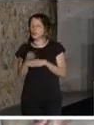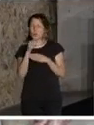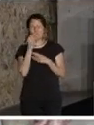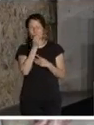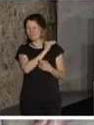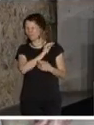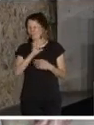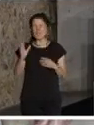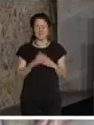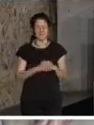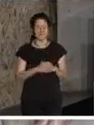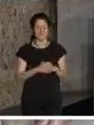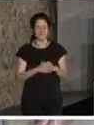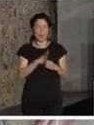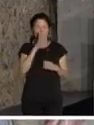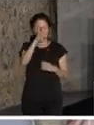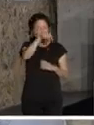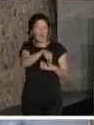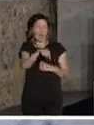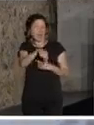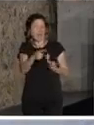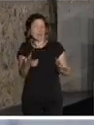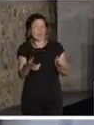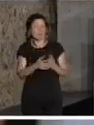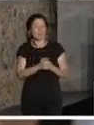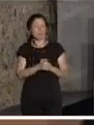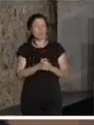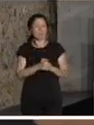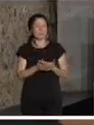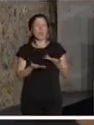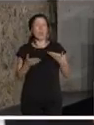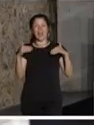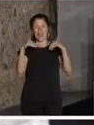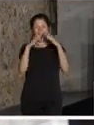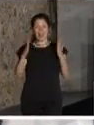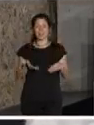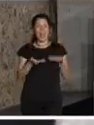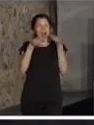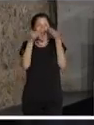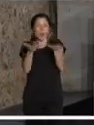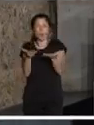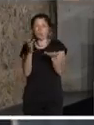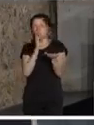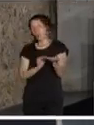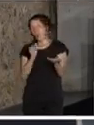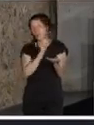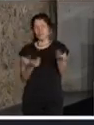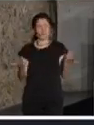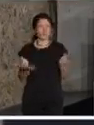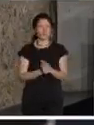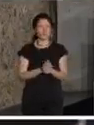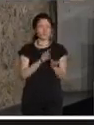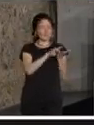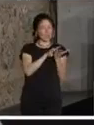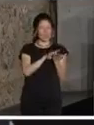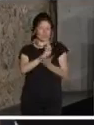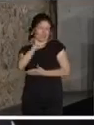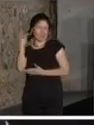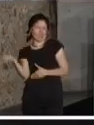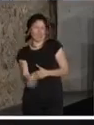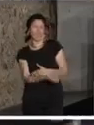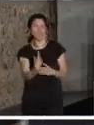en ningún sitio porque aquí tenemos una ayuda a domicilio maravillosa con un montón de servicios